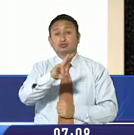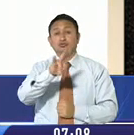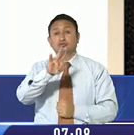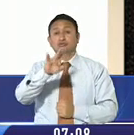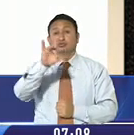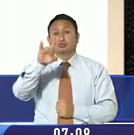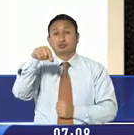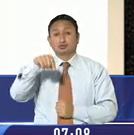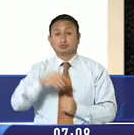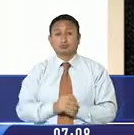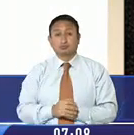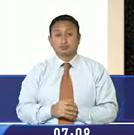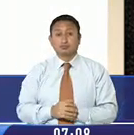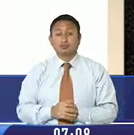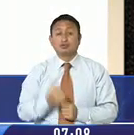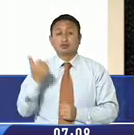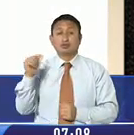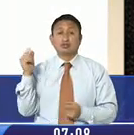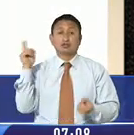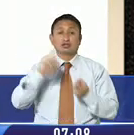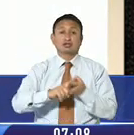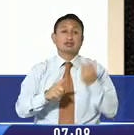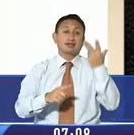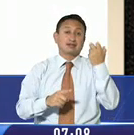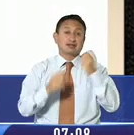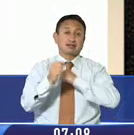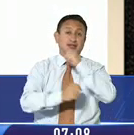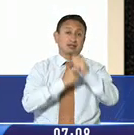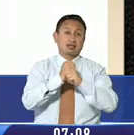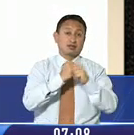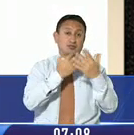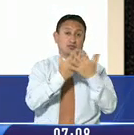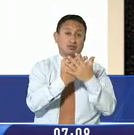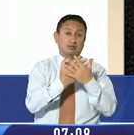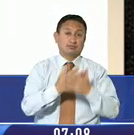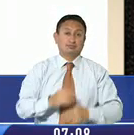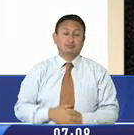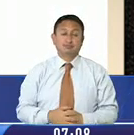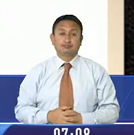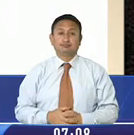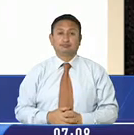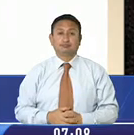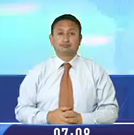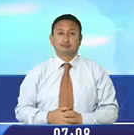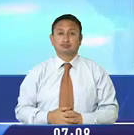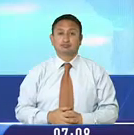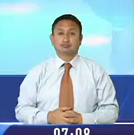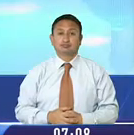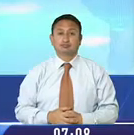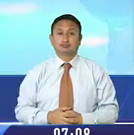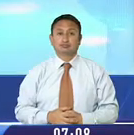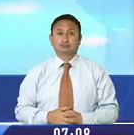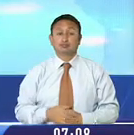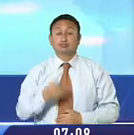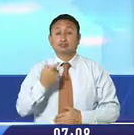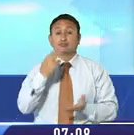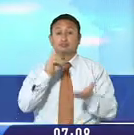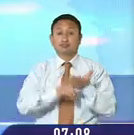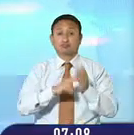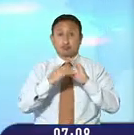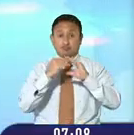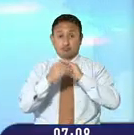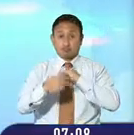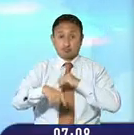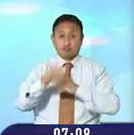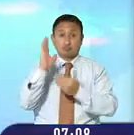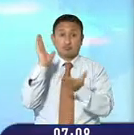COIP, con 10 a 13 años de prisión. A través de un comunicado, el Instituto